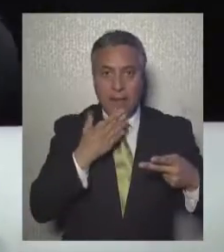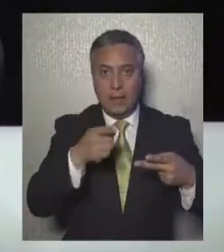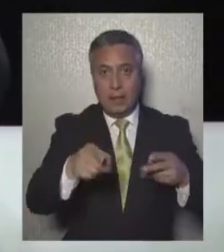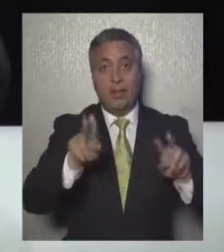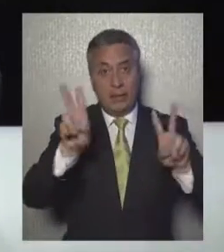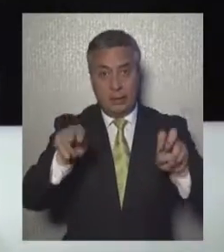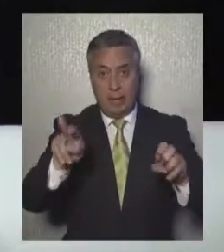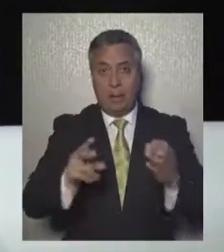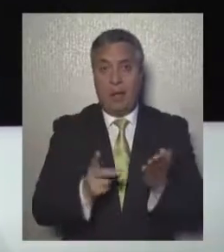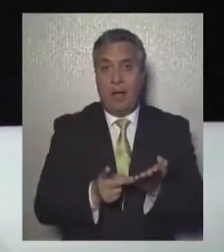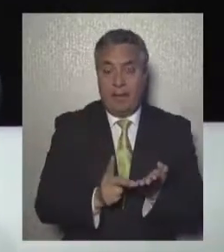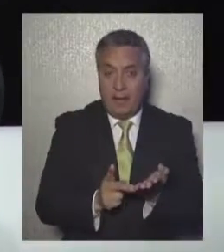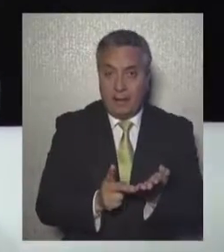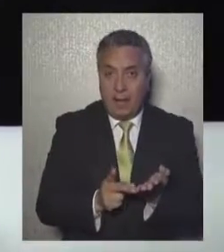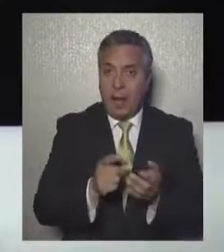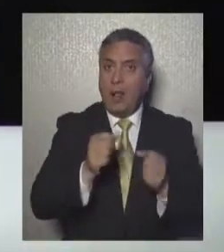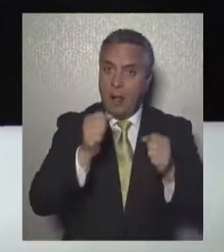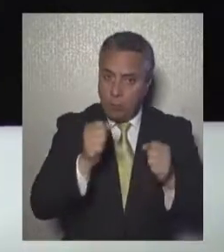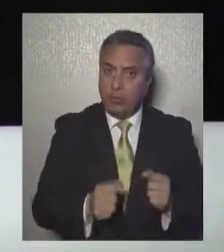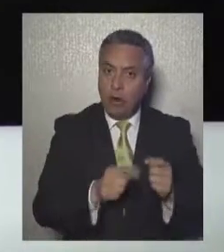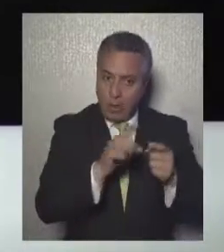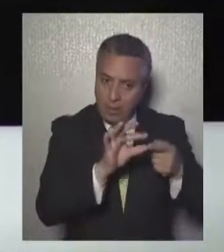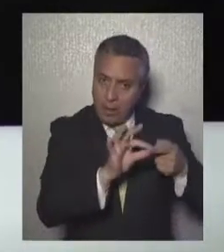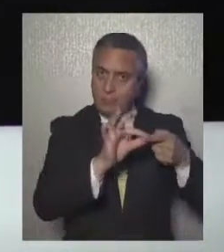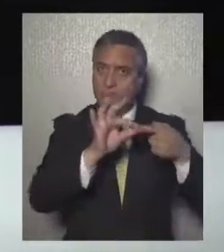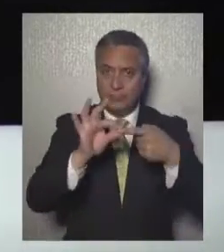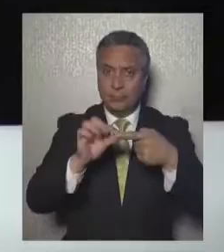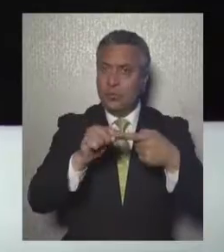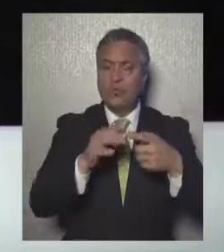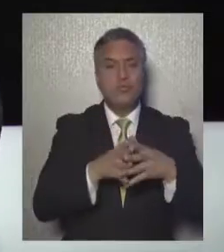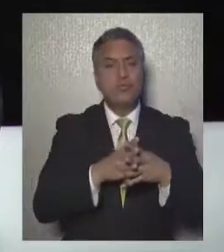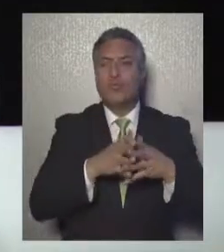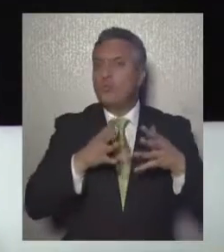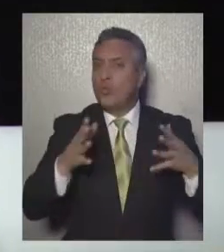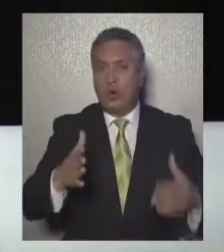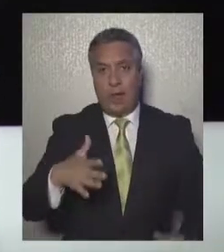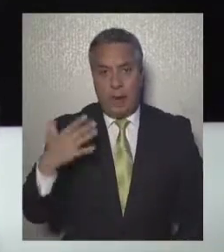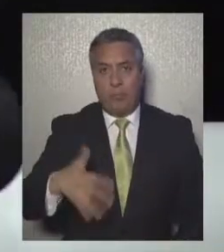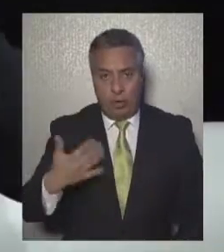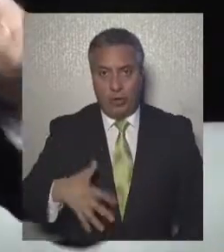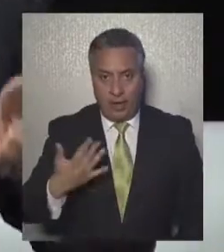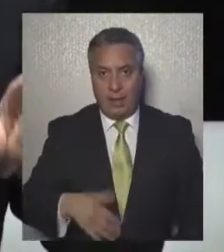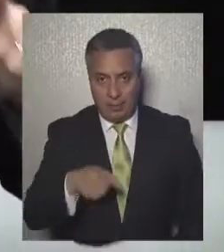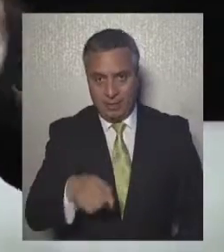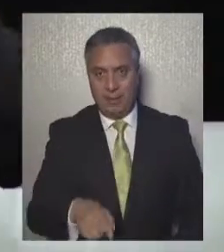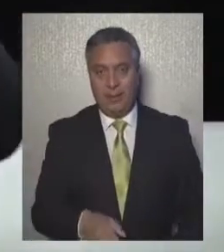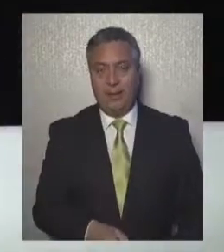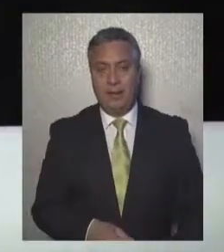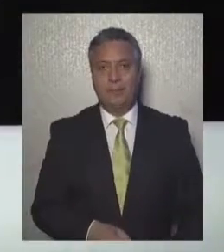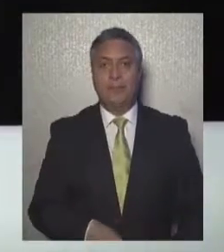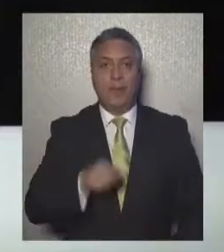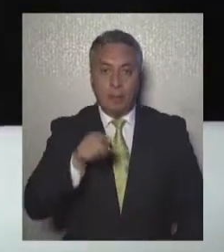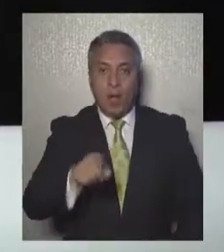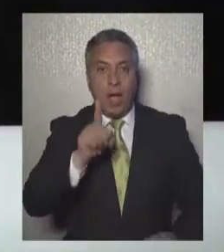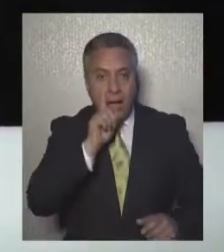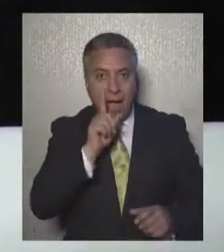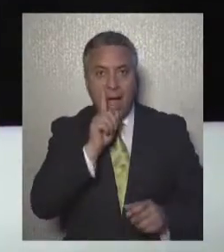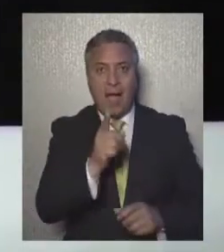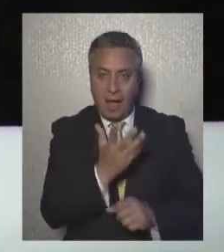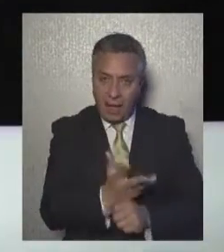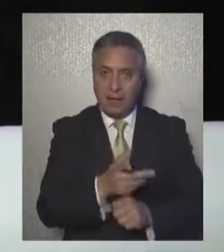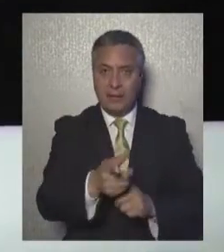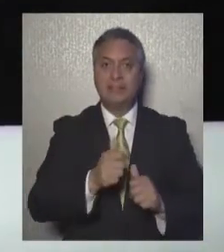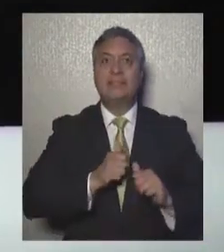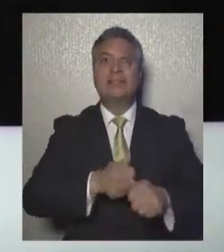digital puede ser un factor muy importante para impactar la productividad. Pero hay desafíos del